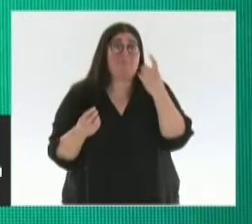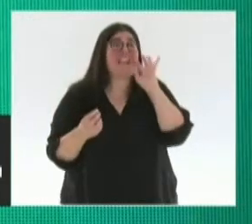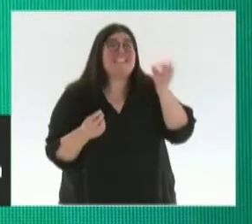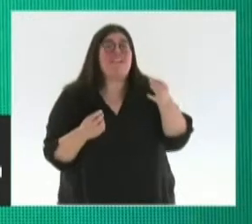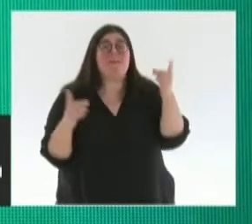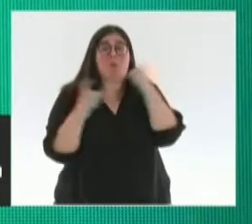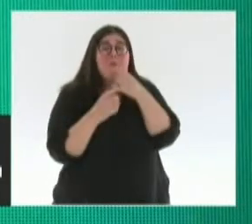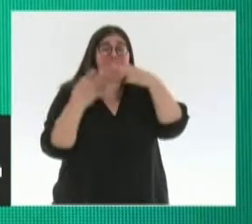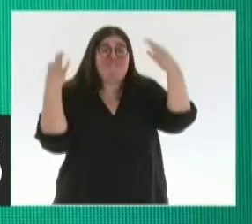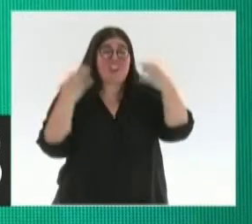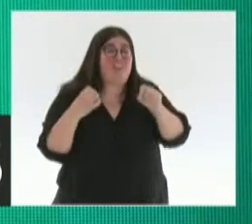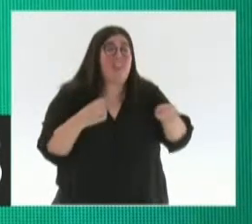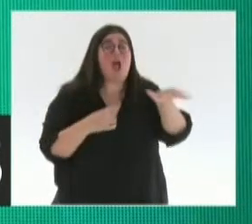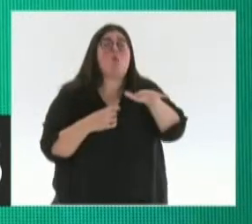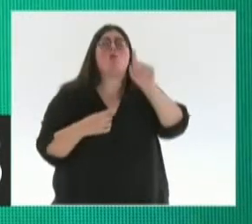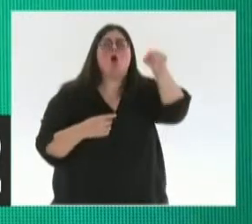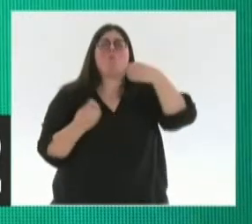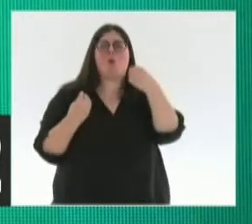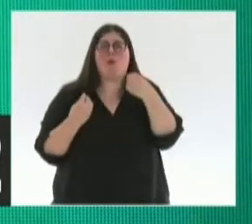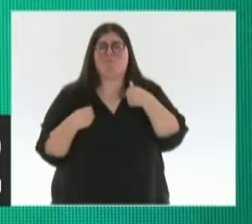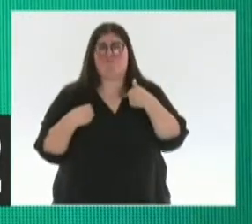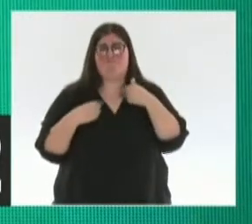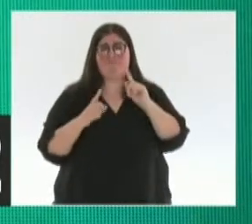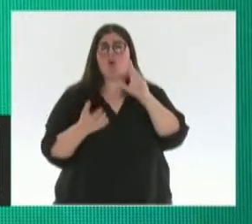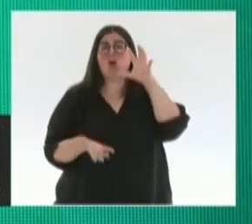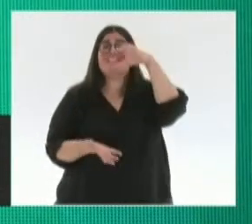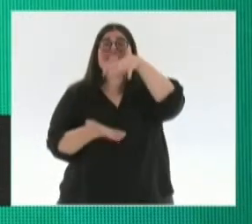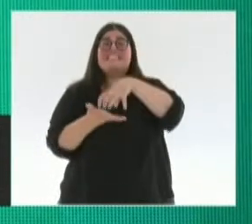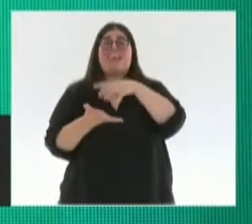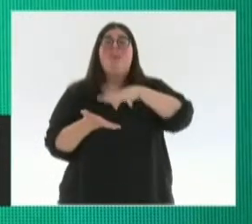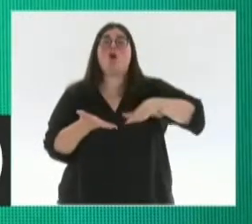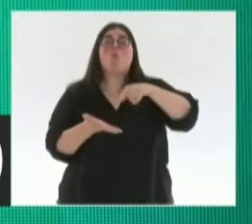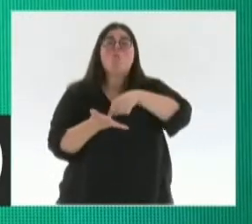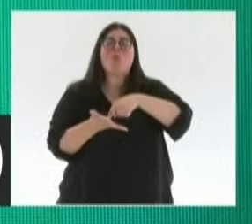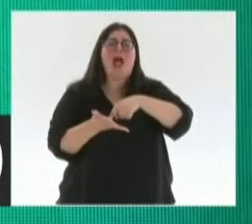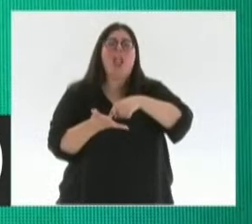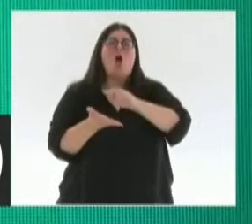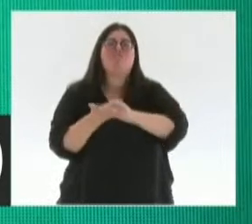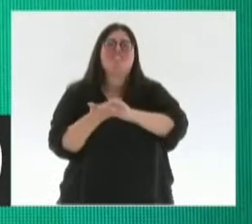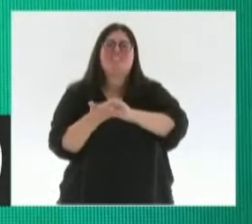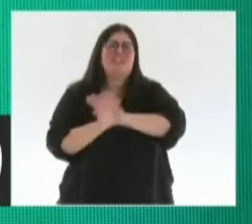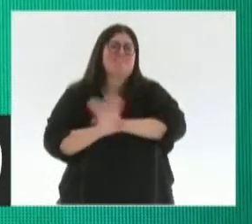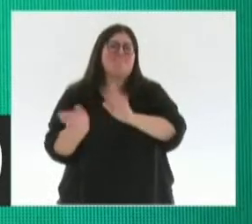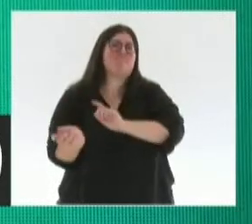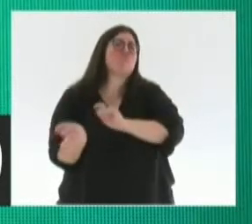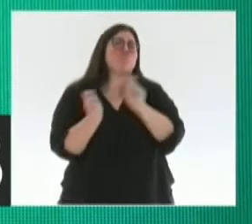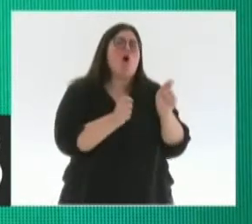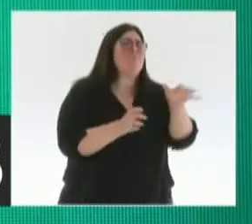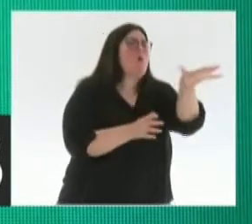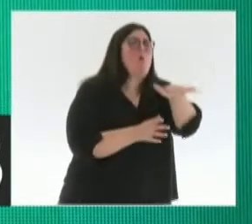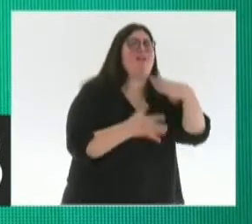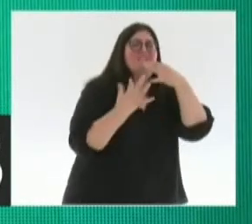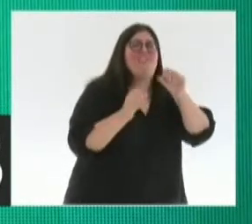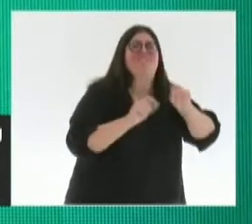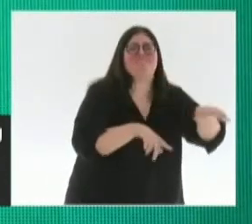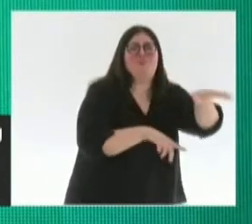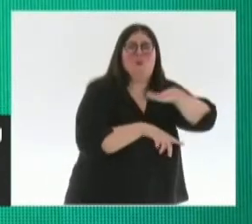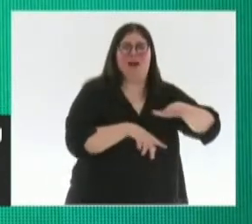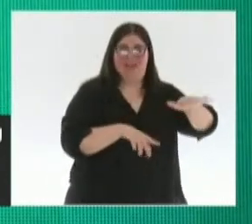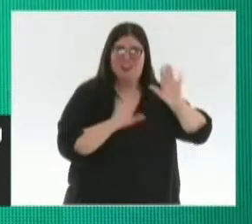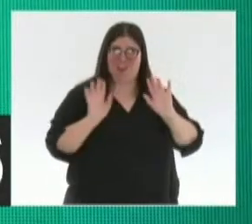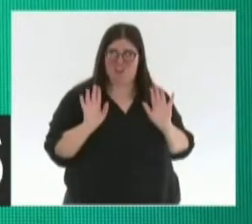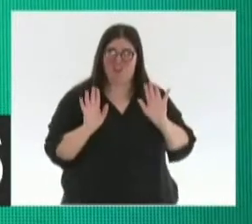una saqué mi oficina de la sede comunal y la llevé al territorio conozco los